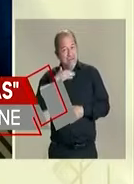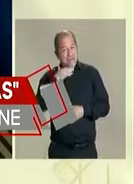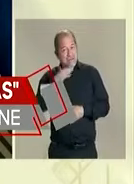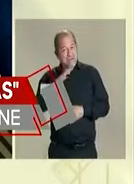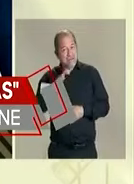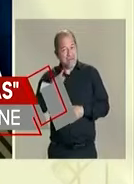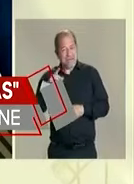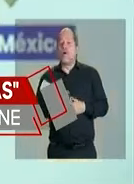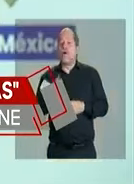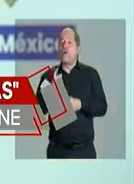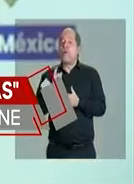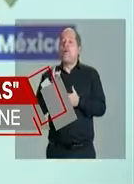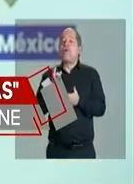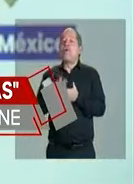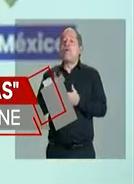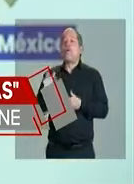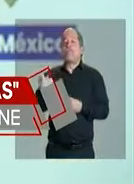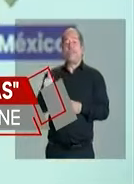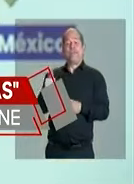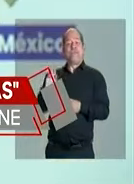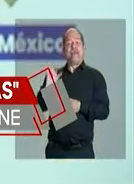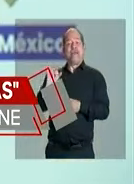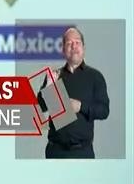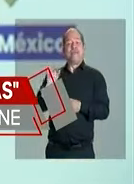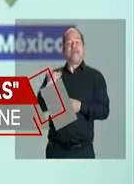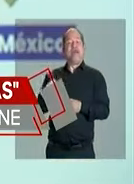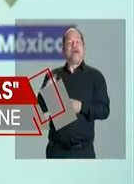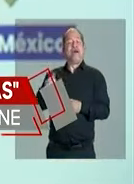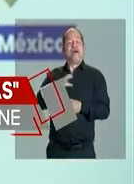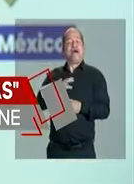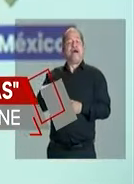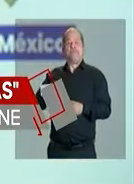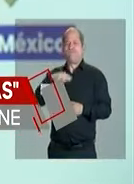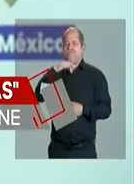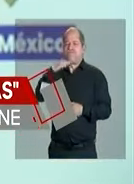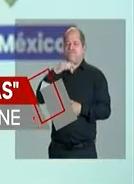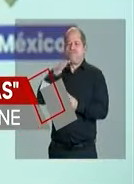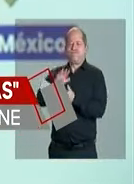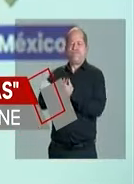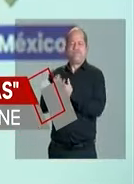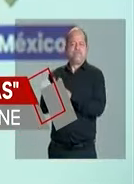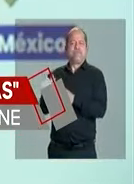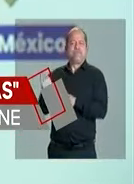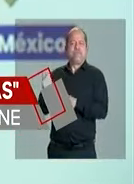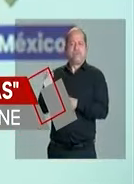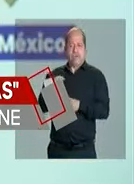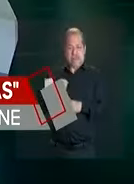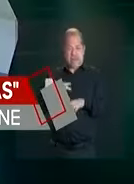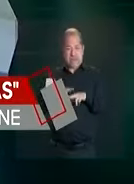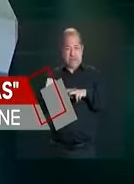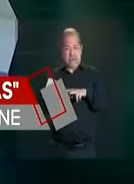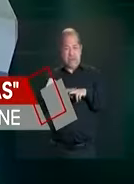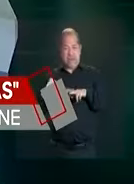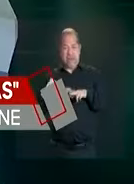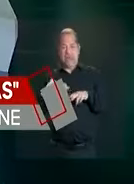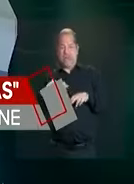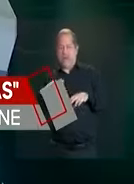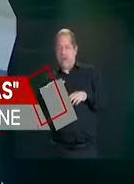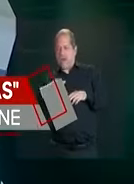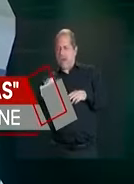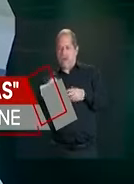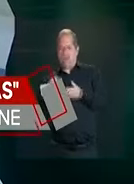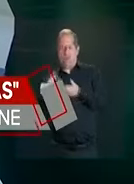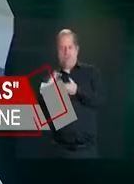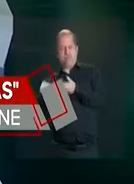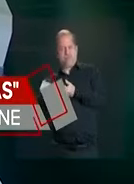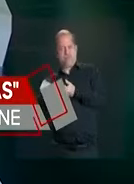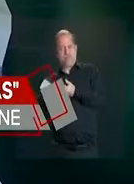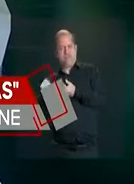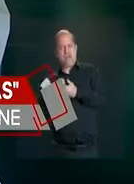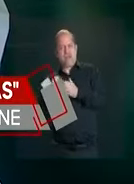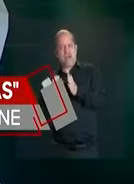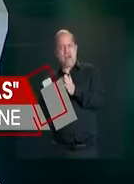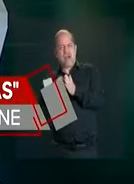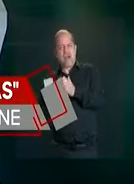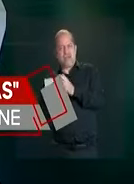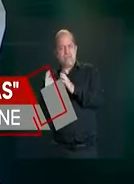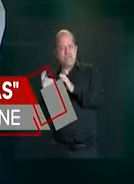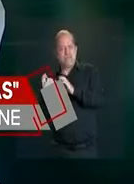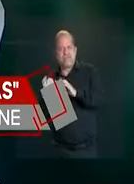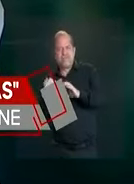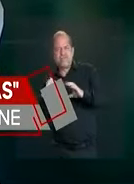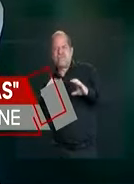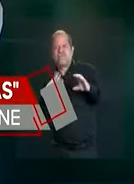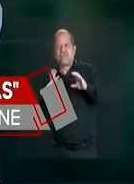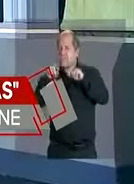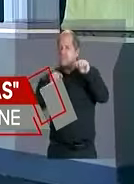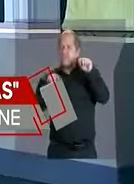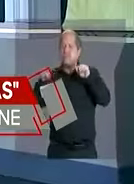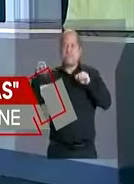la colocación de los podium, de la altura, absolutamente todo se volverá a revisar en